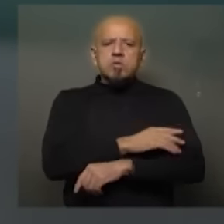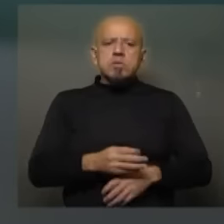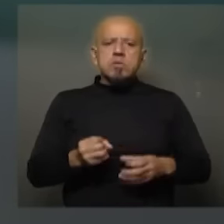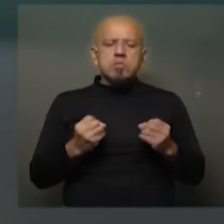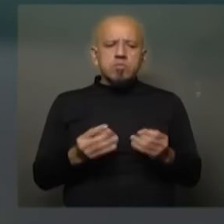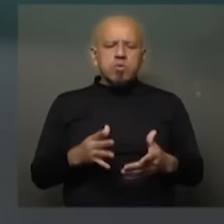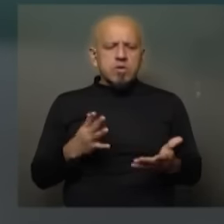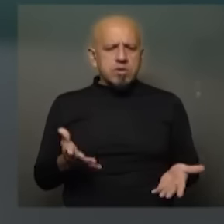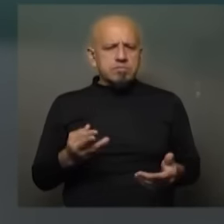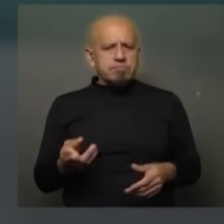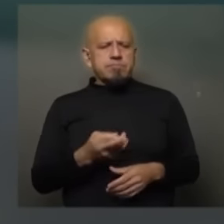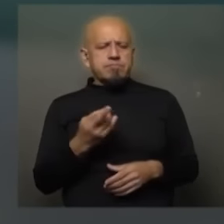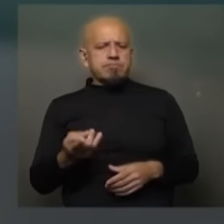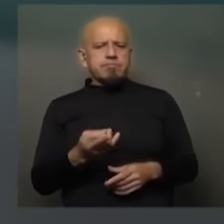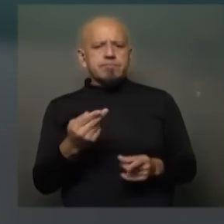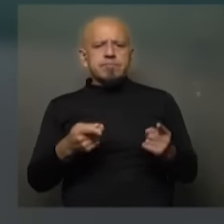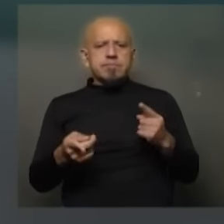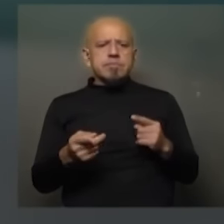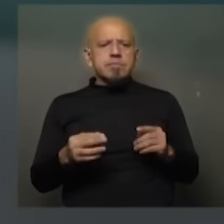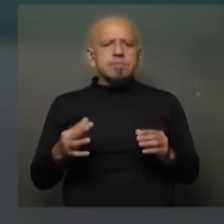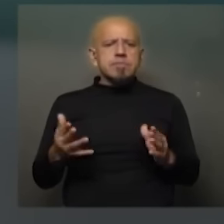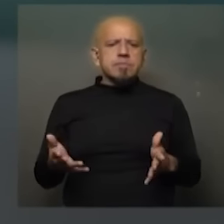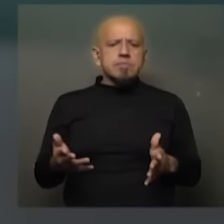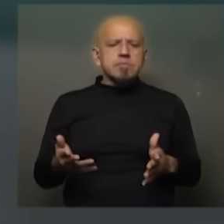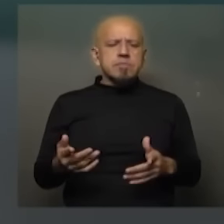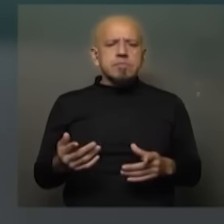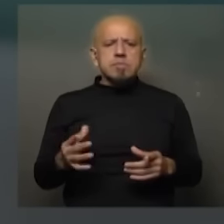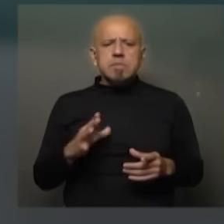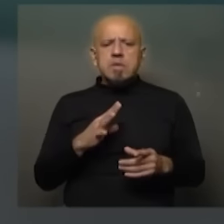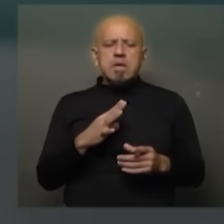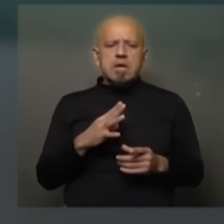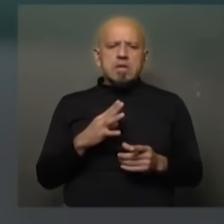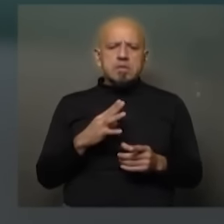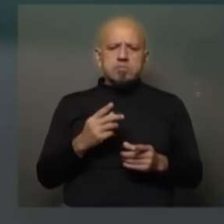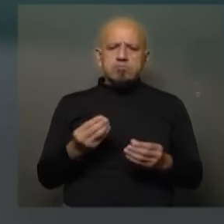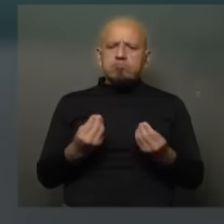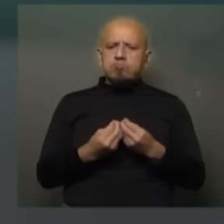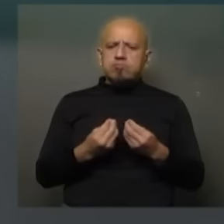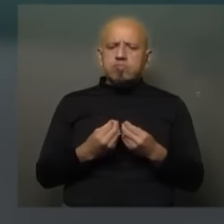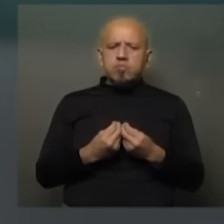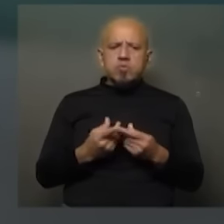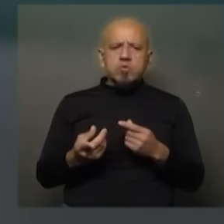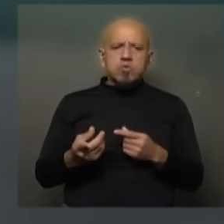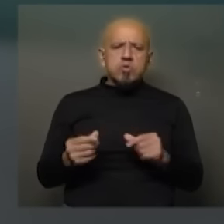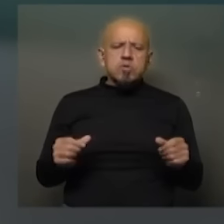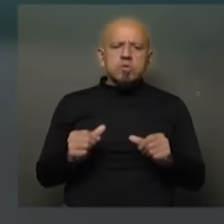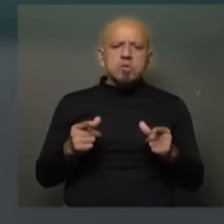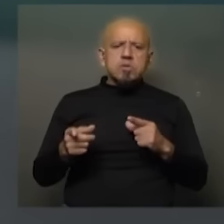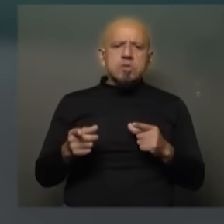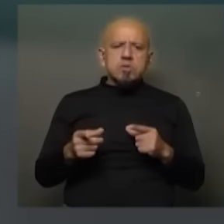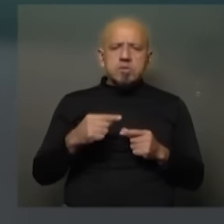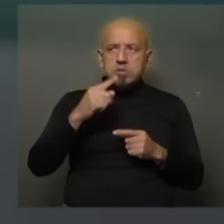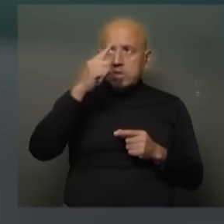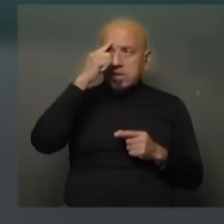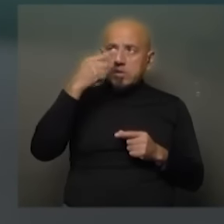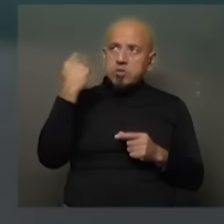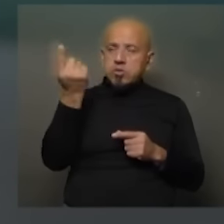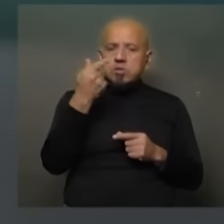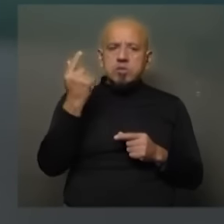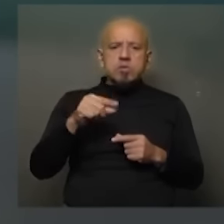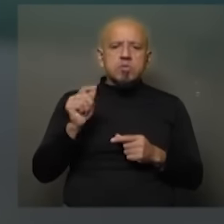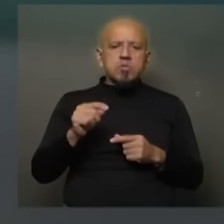que llama mucho la atención en el entorno de Orsi es que, según dicen, hay una cantidad de cuentas de redes sociales creadas en el exterior que están